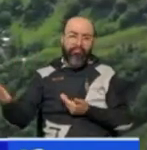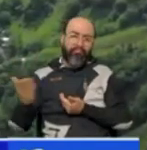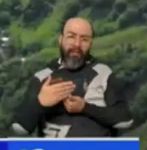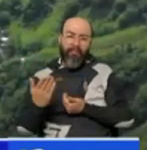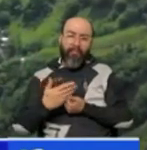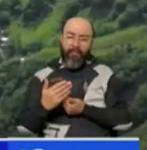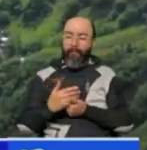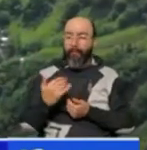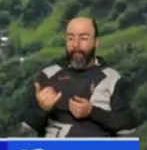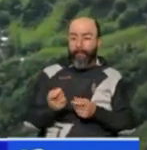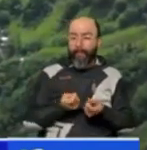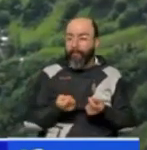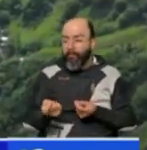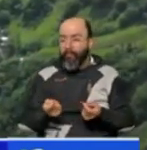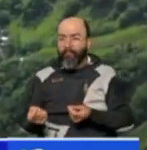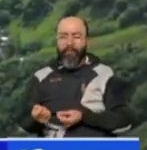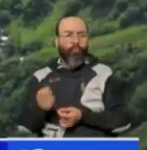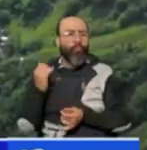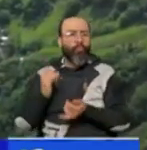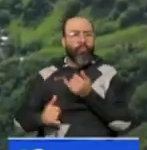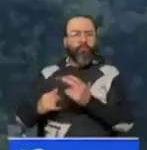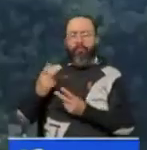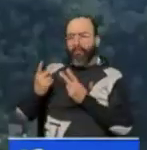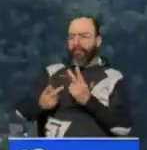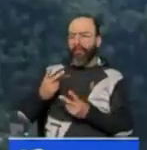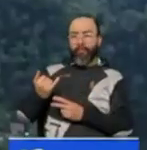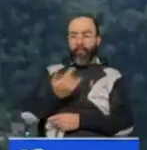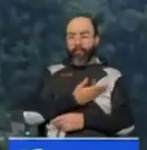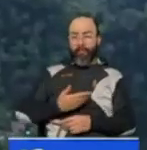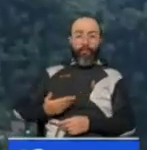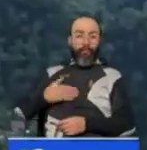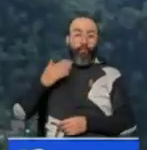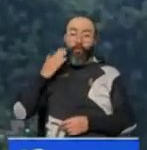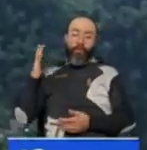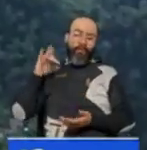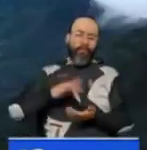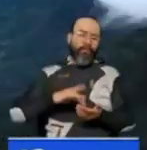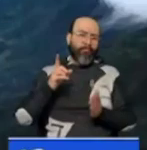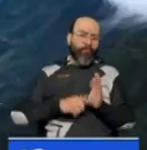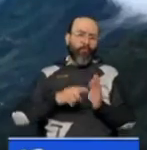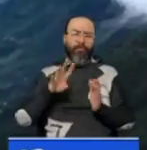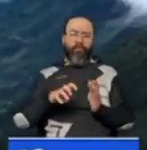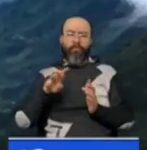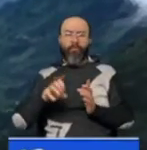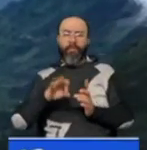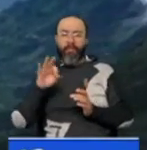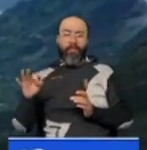habitantes aledaños, pues la última visita presidencial fue en el año 1993 por César Gaviria.